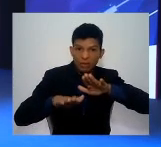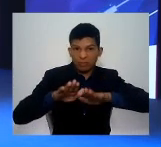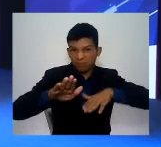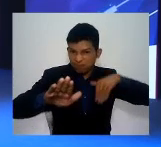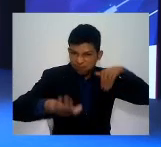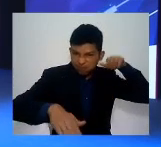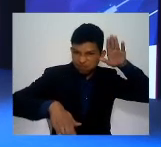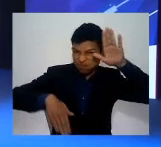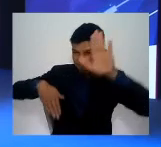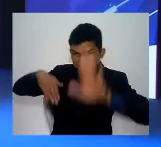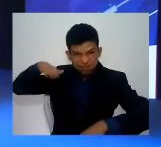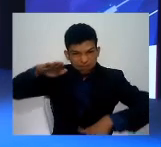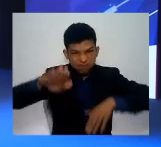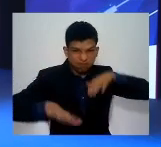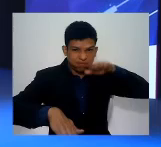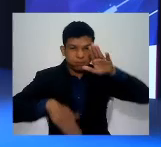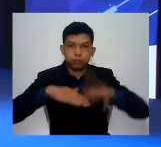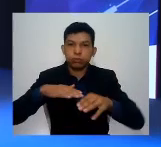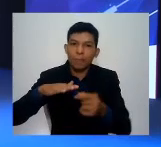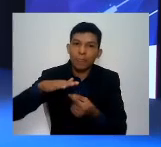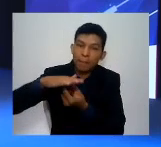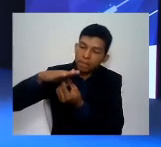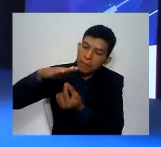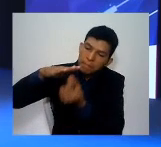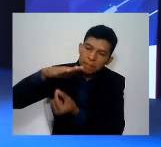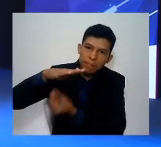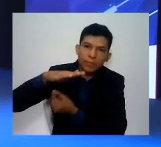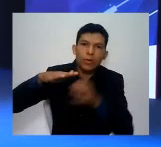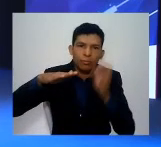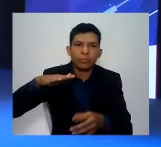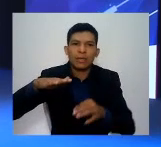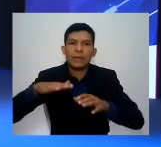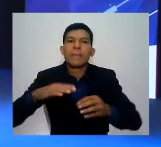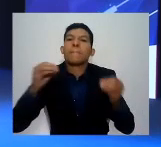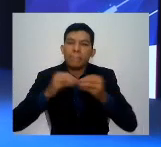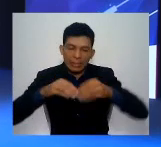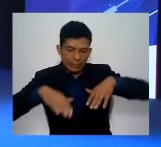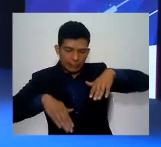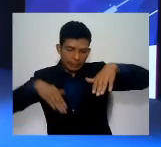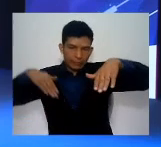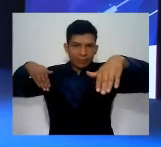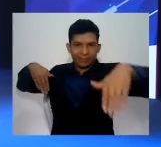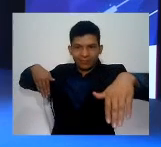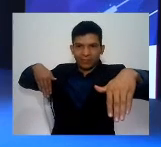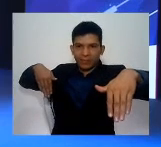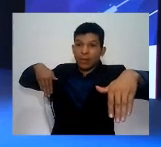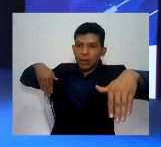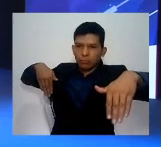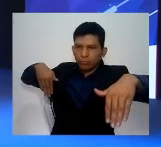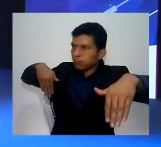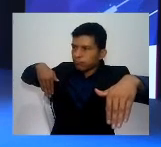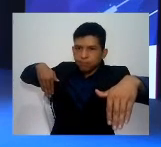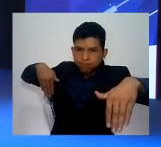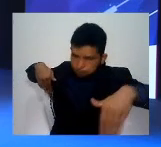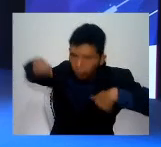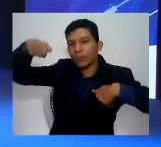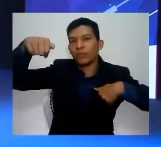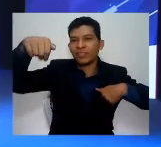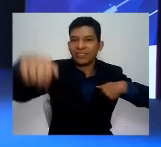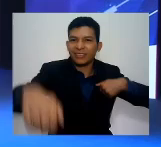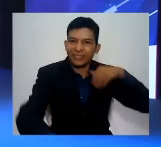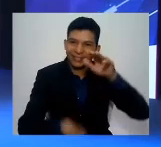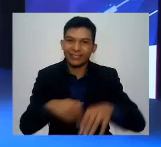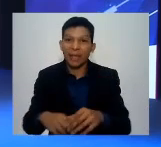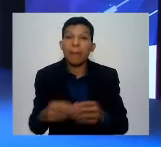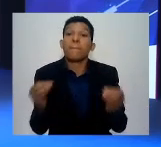a reaccionar. Los músculos van a quedar activados con esa electricidad que les estamos mandando, y entonces vamos a mantenerlos como si estuviéramos haciendo ejercicio, aunque en realidad estamos sentados en la casa